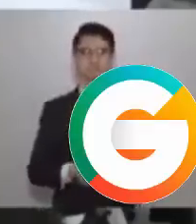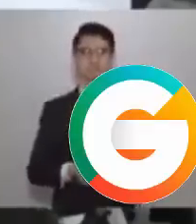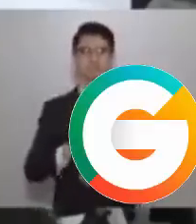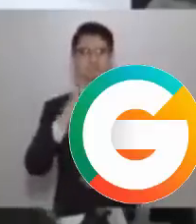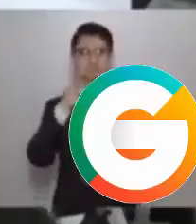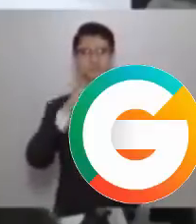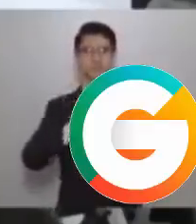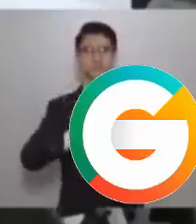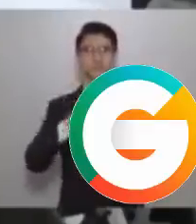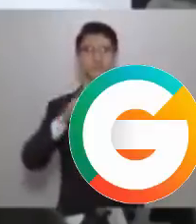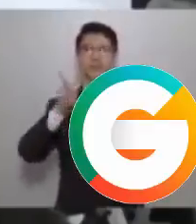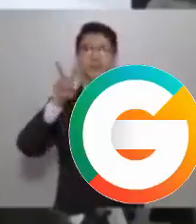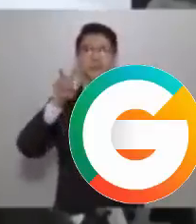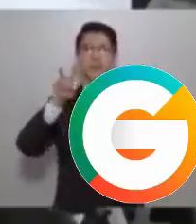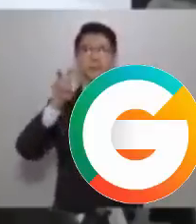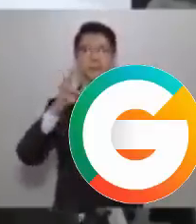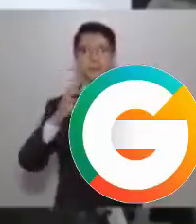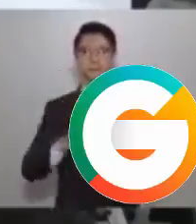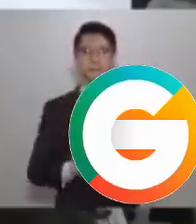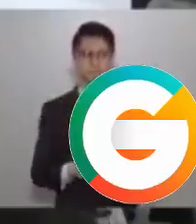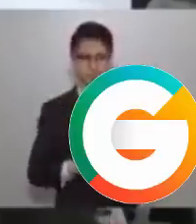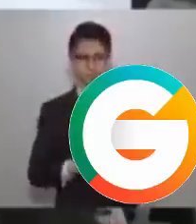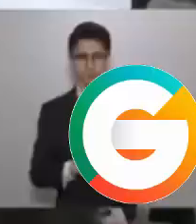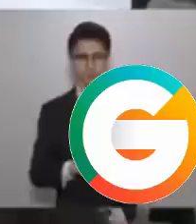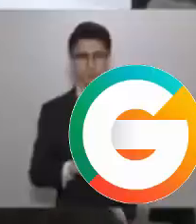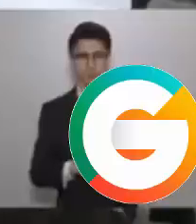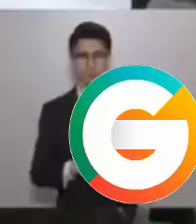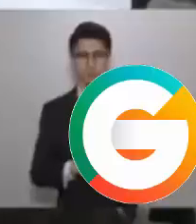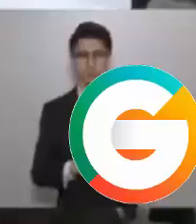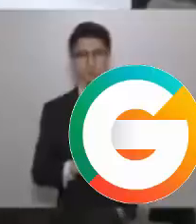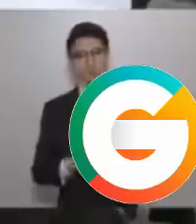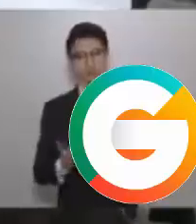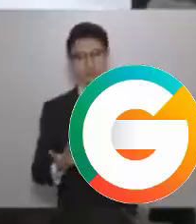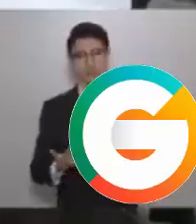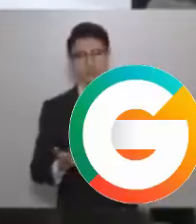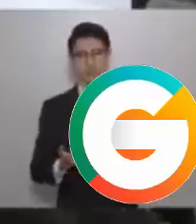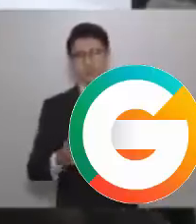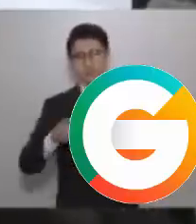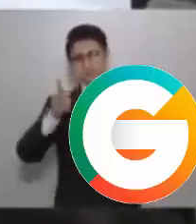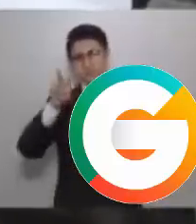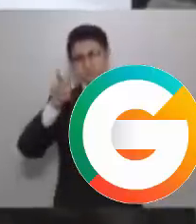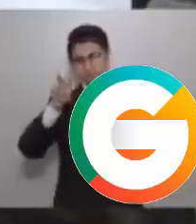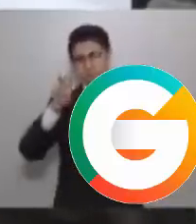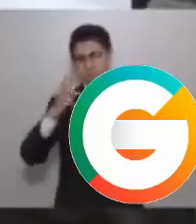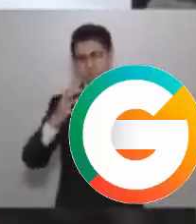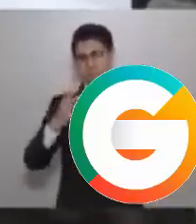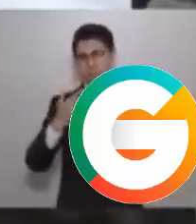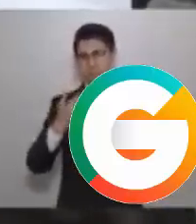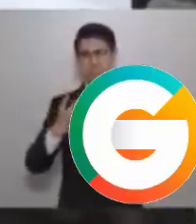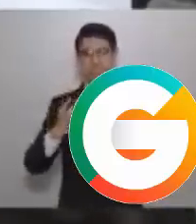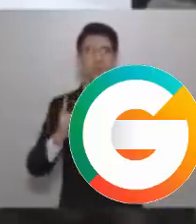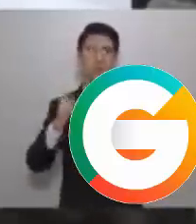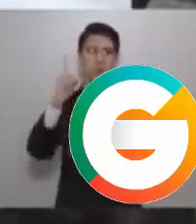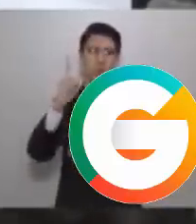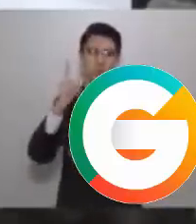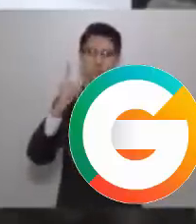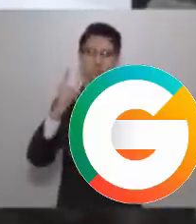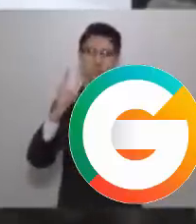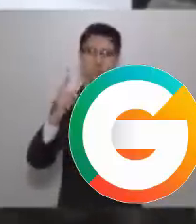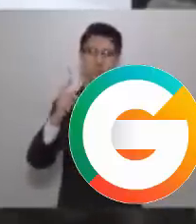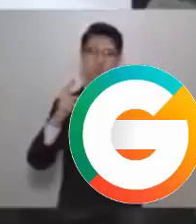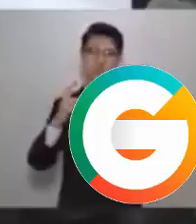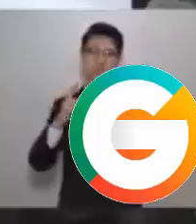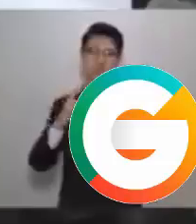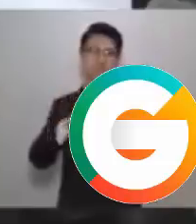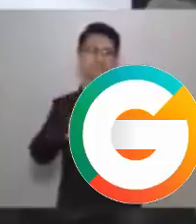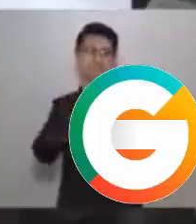el tema de las depuraciones, es un tema que a nosotros nos preocupa en mucho. En efecto,